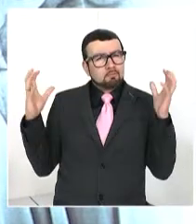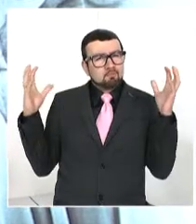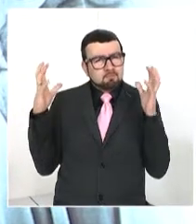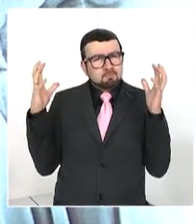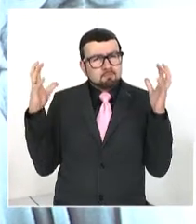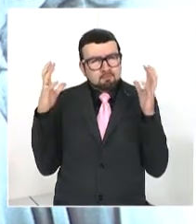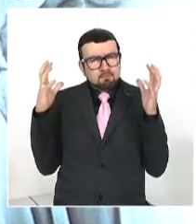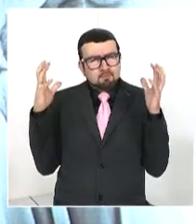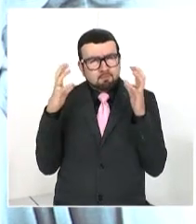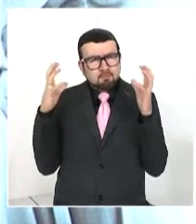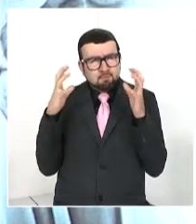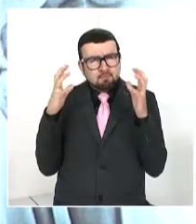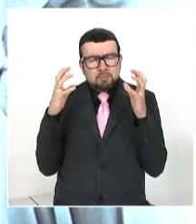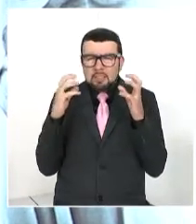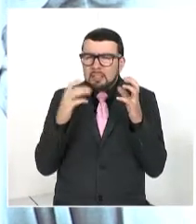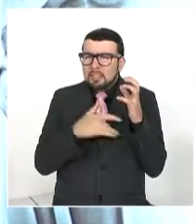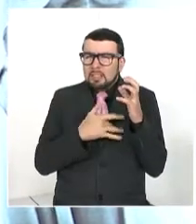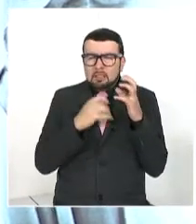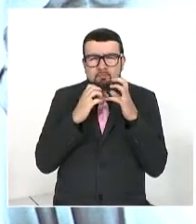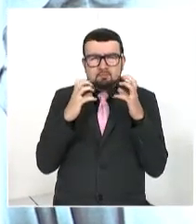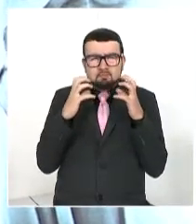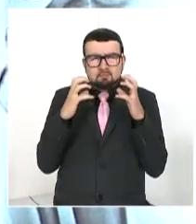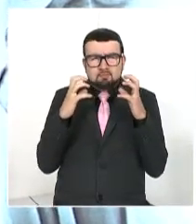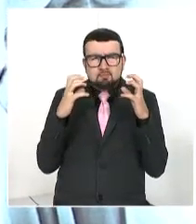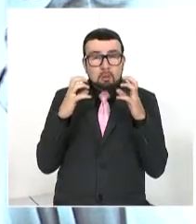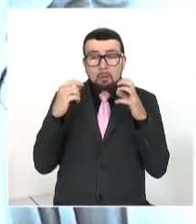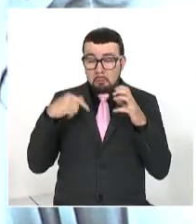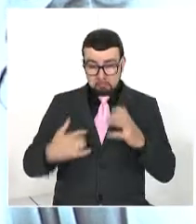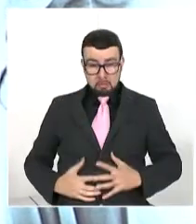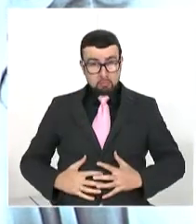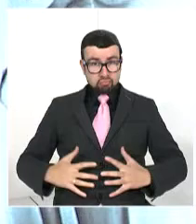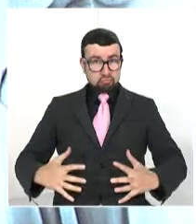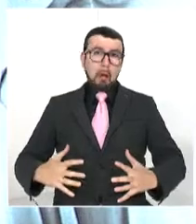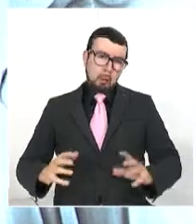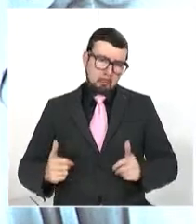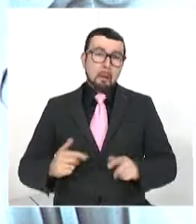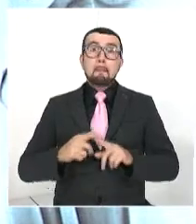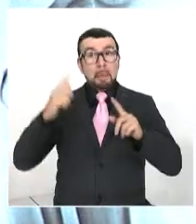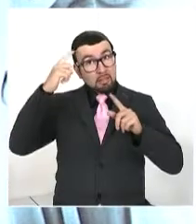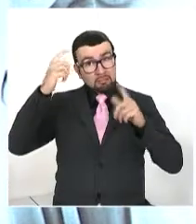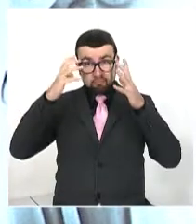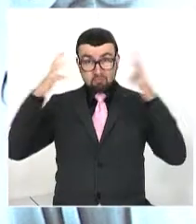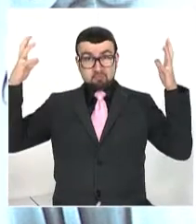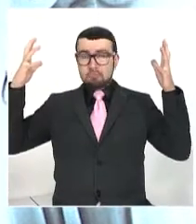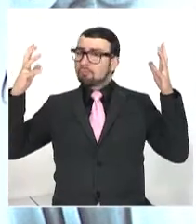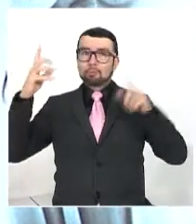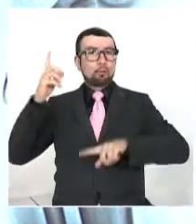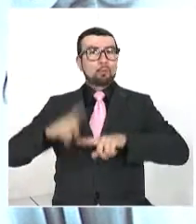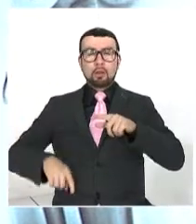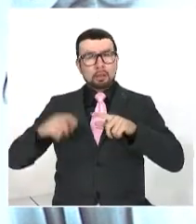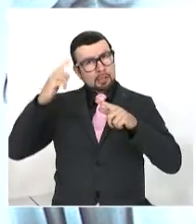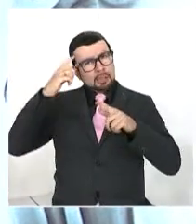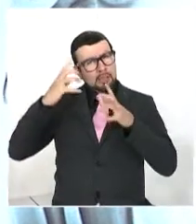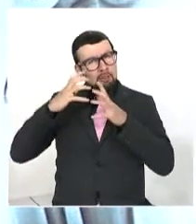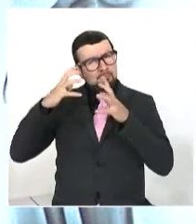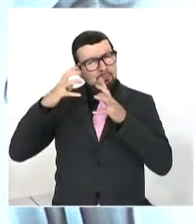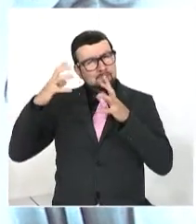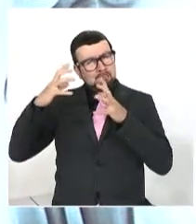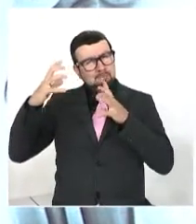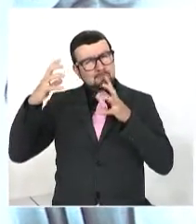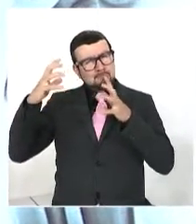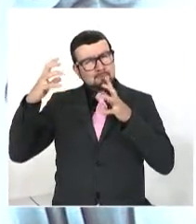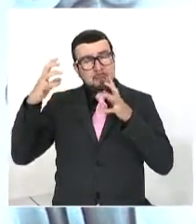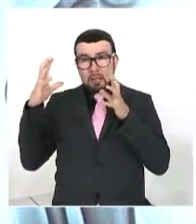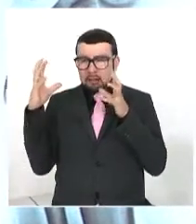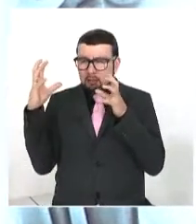cerebral, y esa presión mata el tejido, que fue lo que le pasó al médico. Cuando él recibe el trauma, hay una compresión